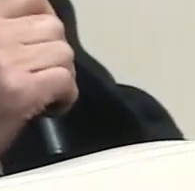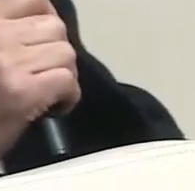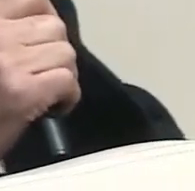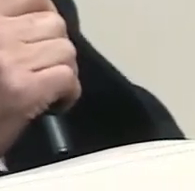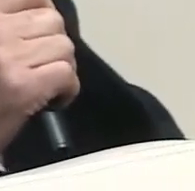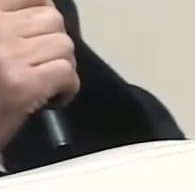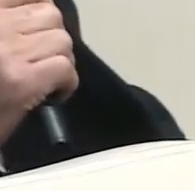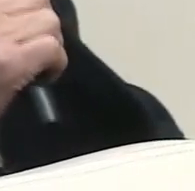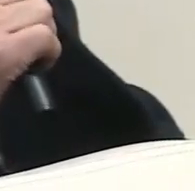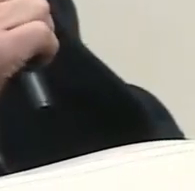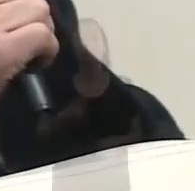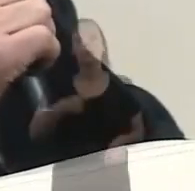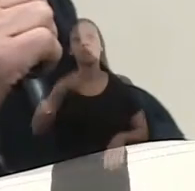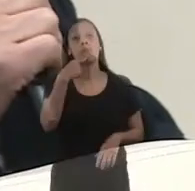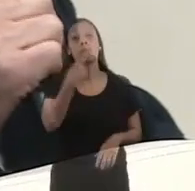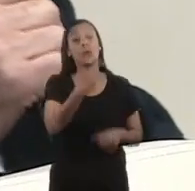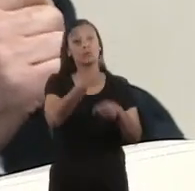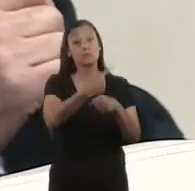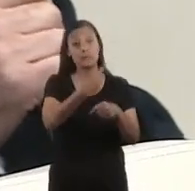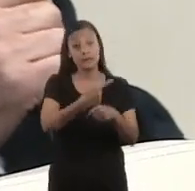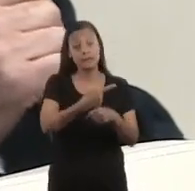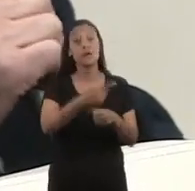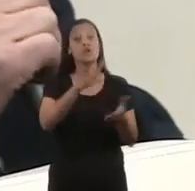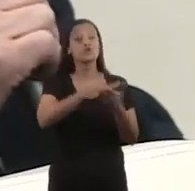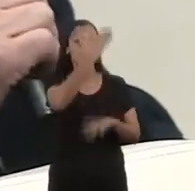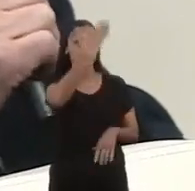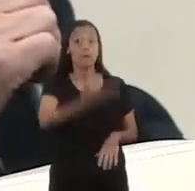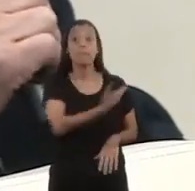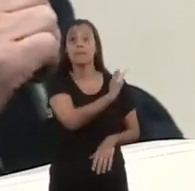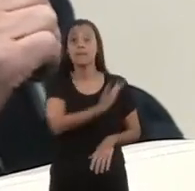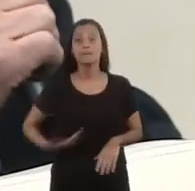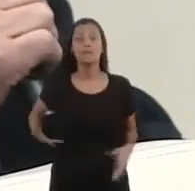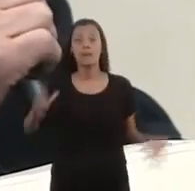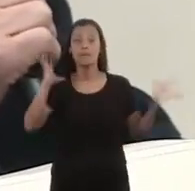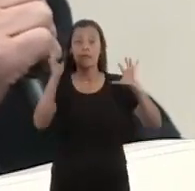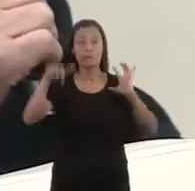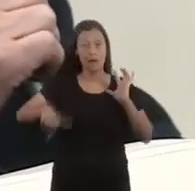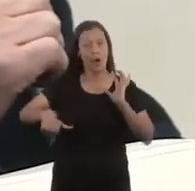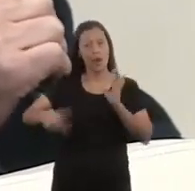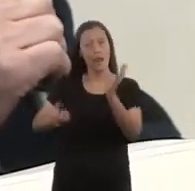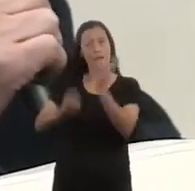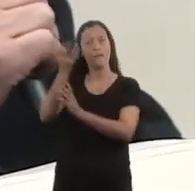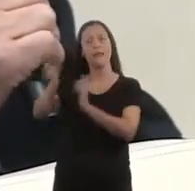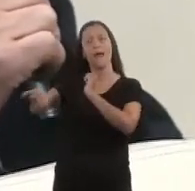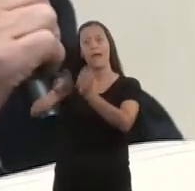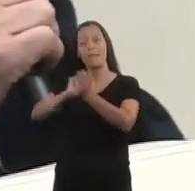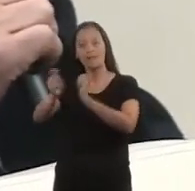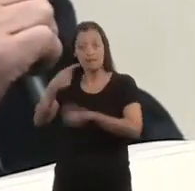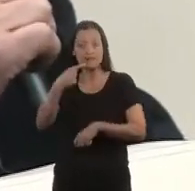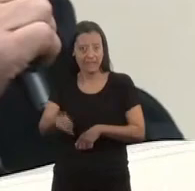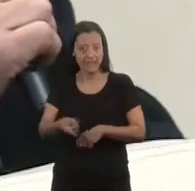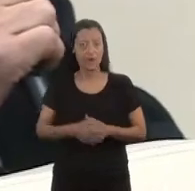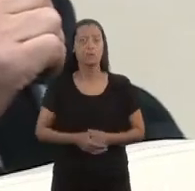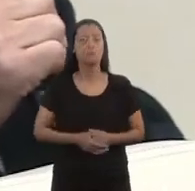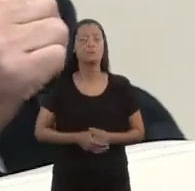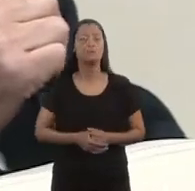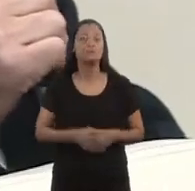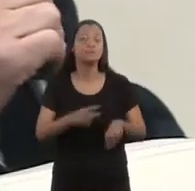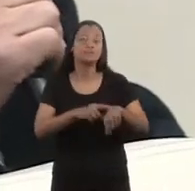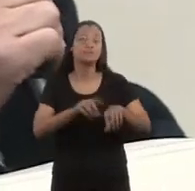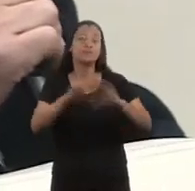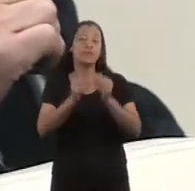Patriada. Preguntarte en primer lugar, el presidente reiteró hoy en la entrevista que concedió de 50